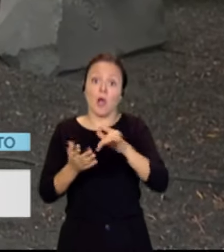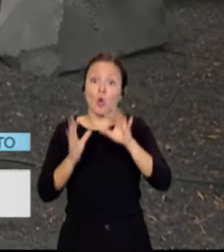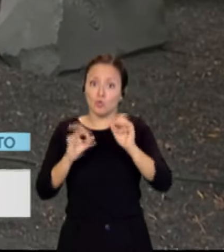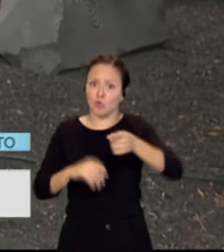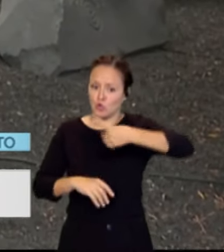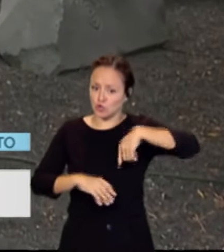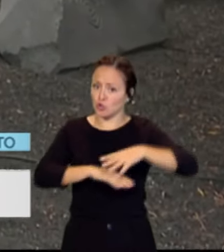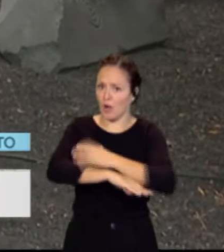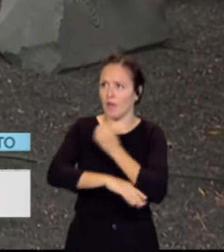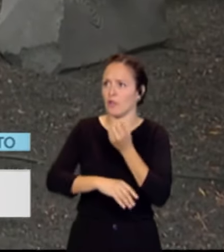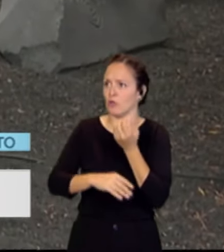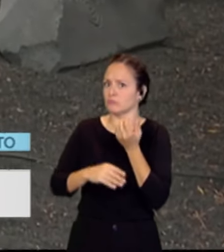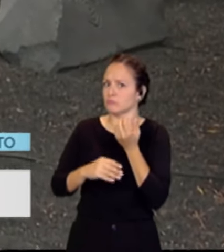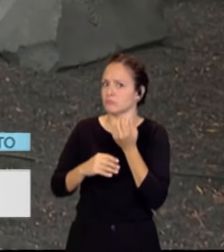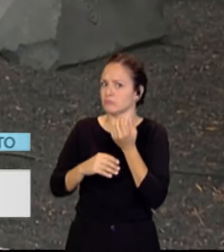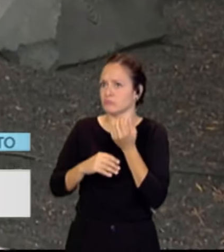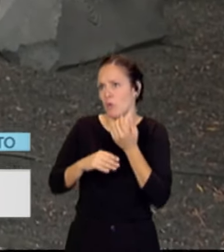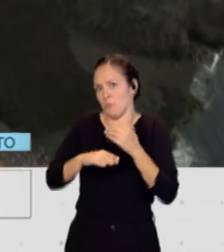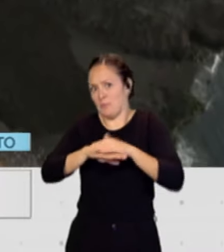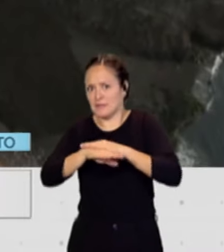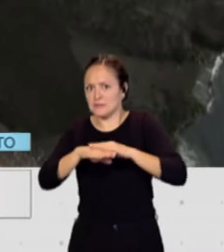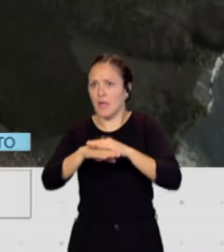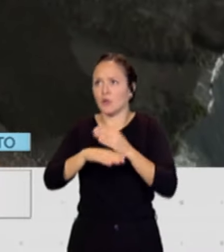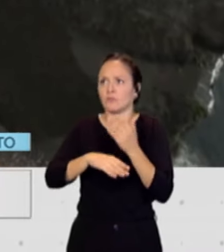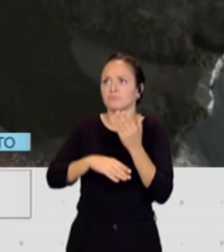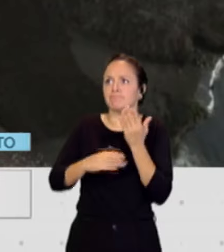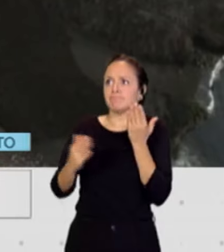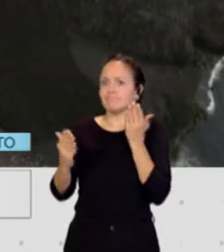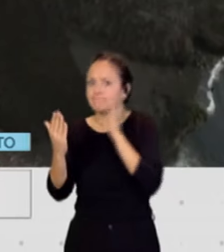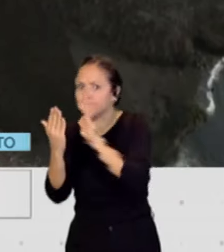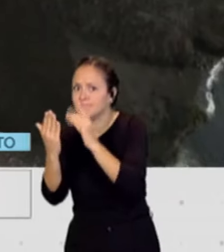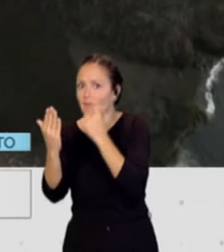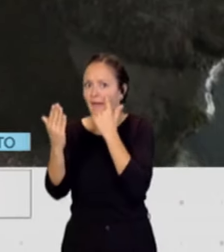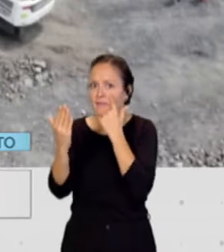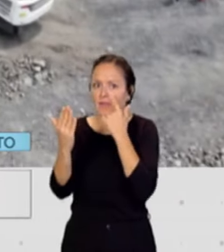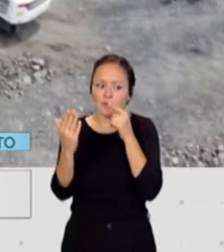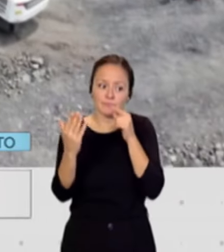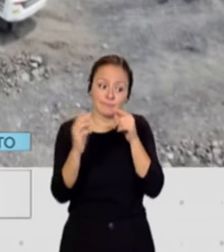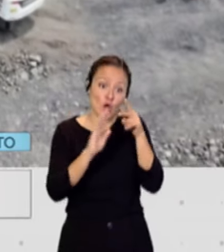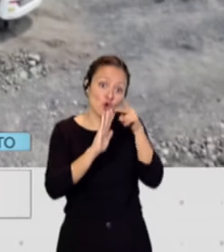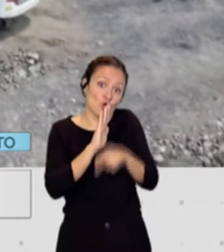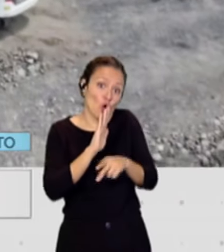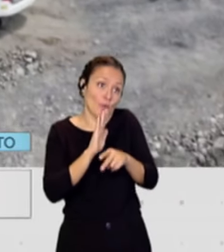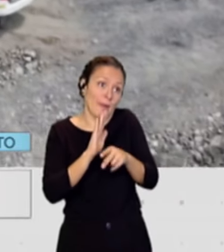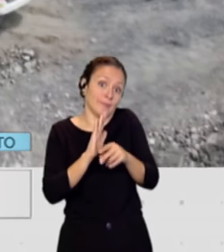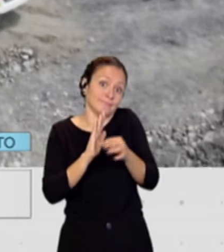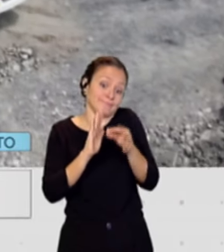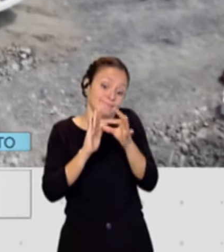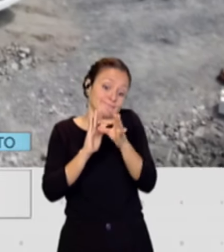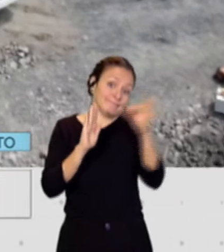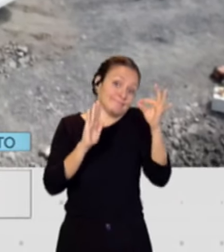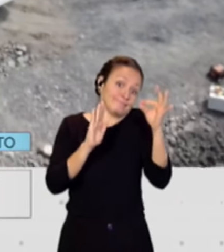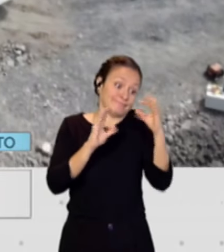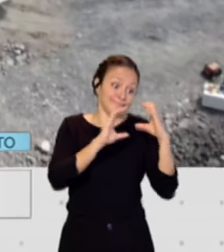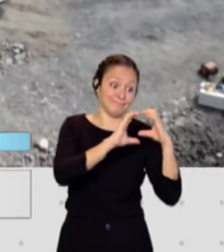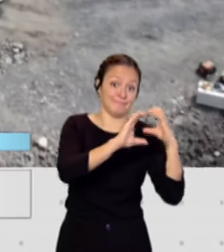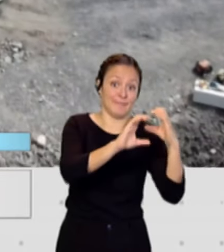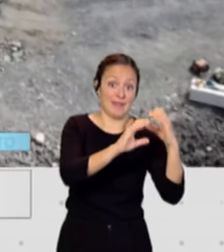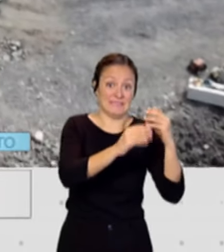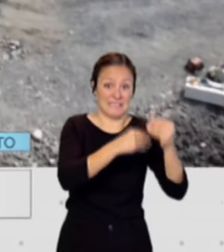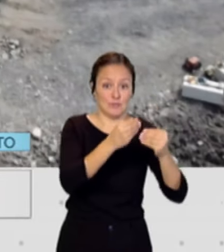eh a nivel de ministerio a ver si podemos exceptuar de la norma en este caso lo que se hizo y